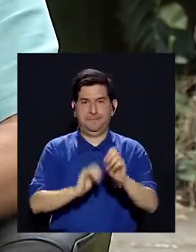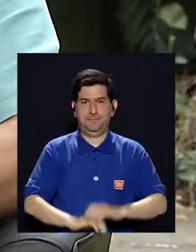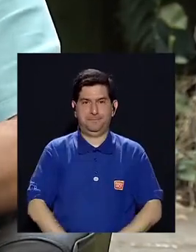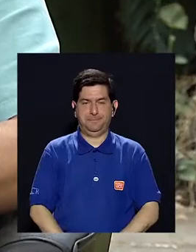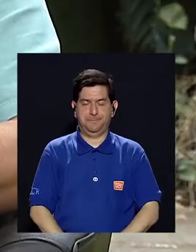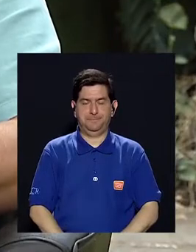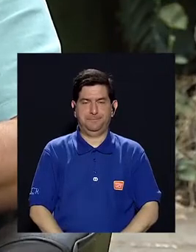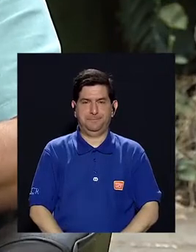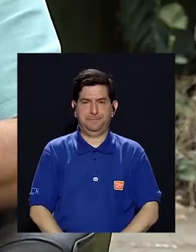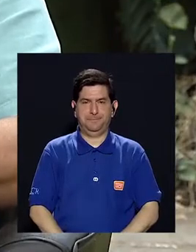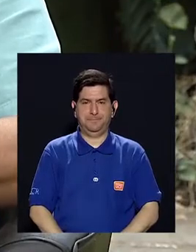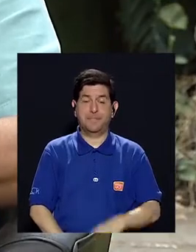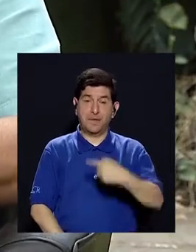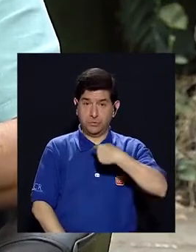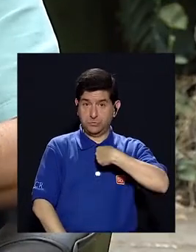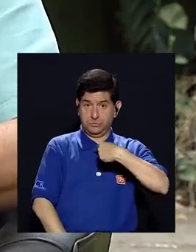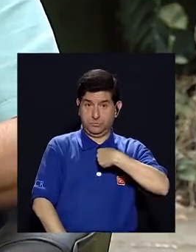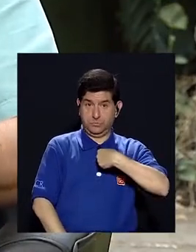Por ejemplo,